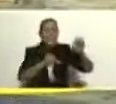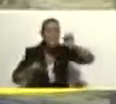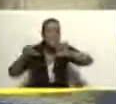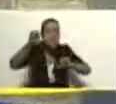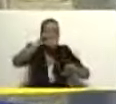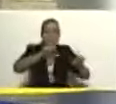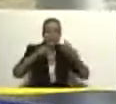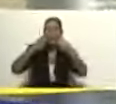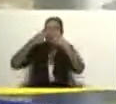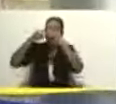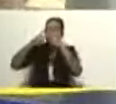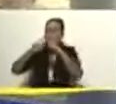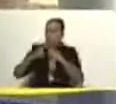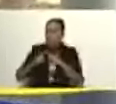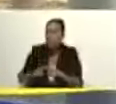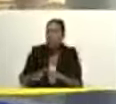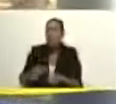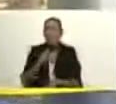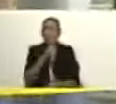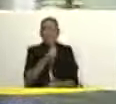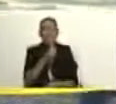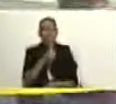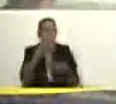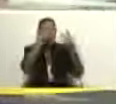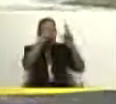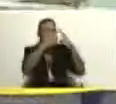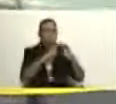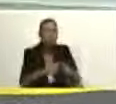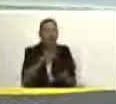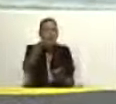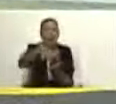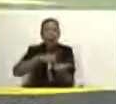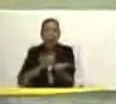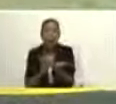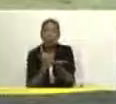de contabilidad, el área